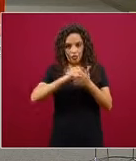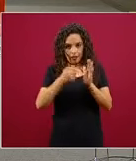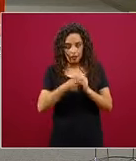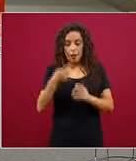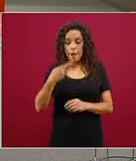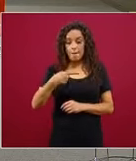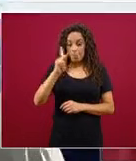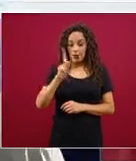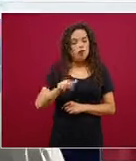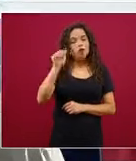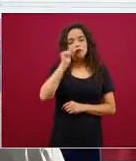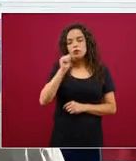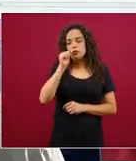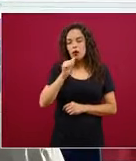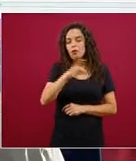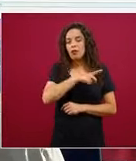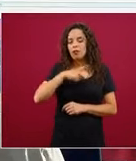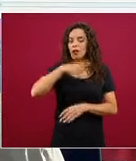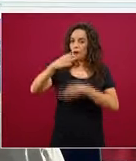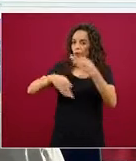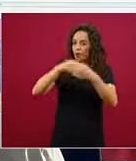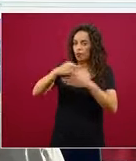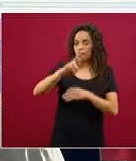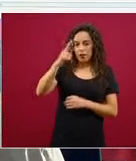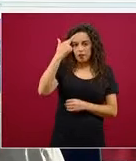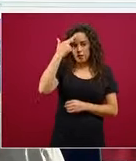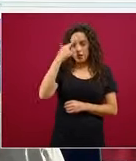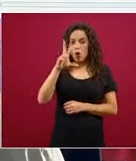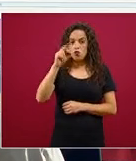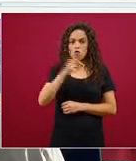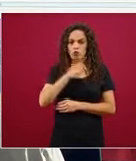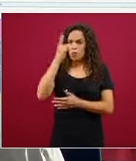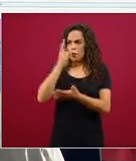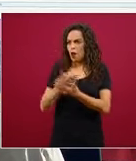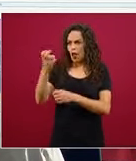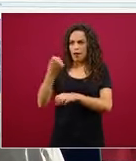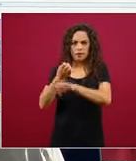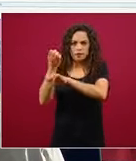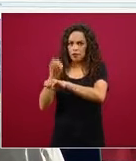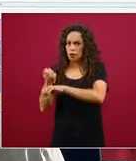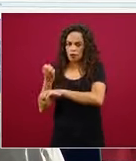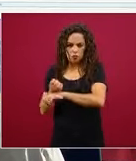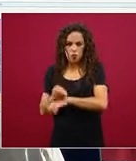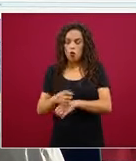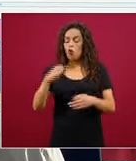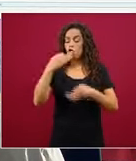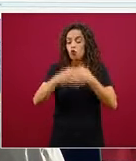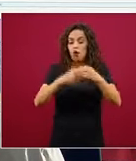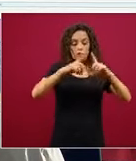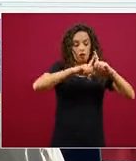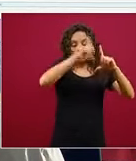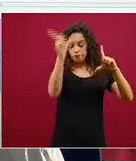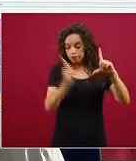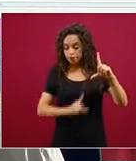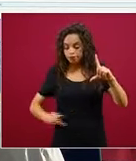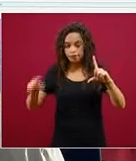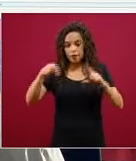la población, no solo de las tres entidades que hemos presentado el día de hoy, sino de todo México, que las